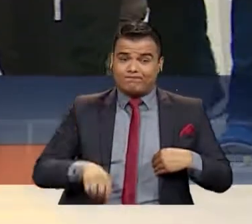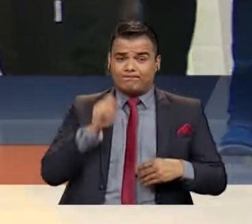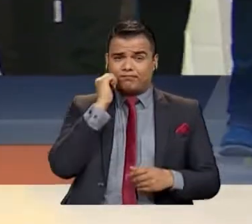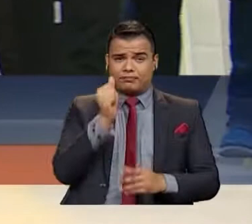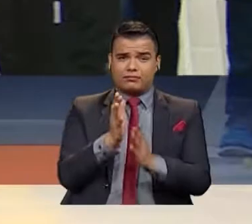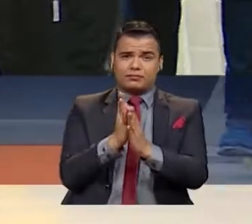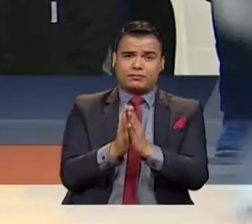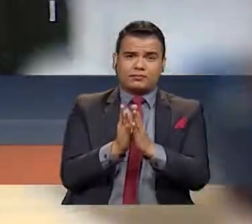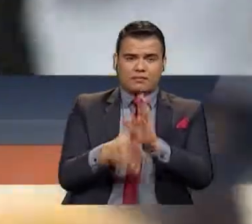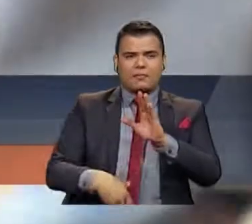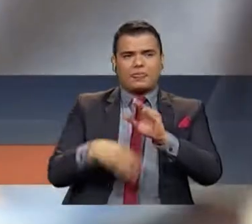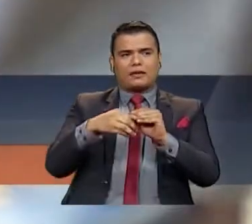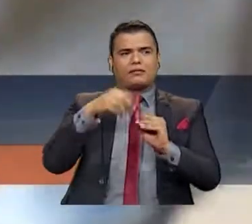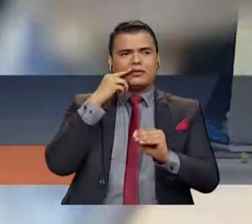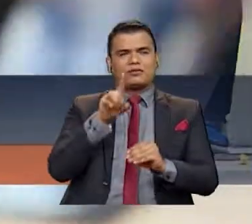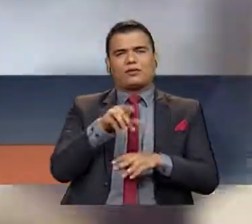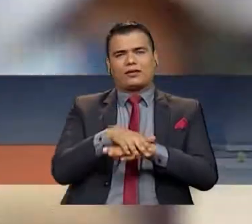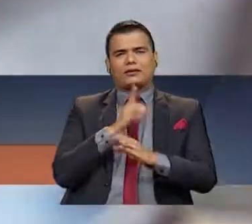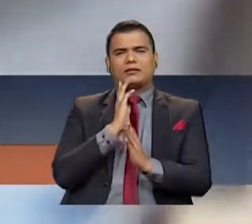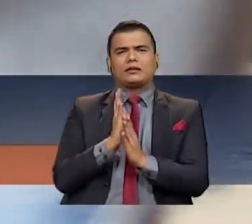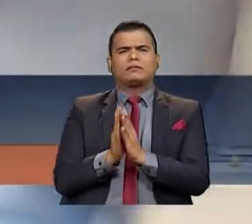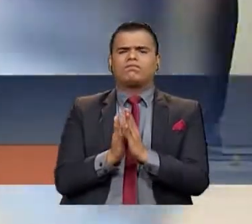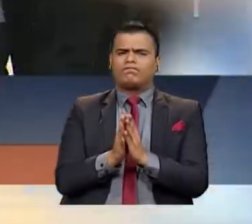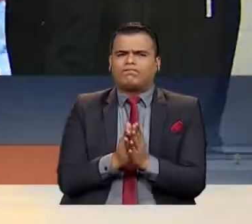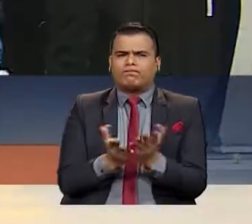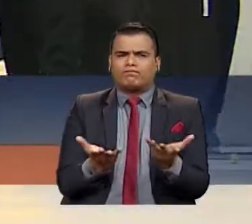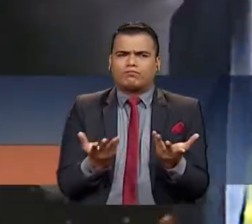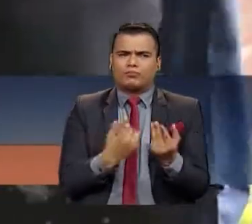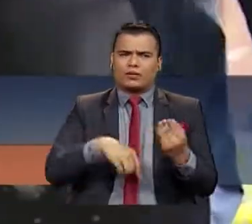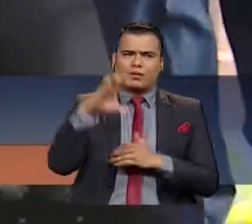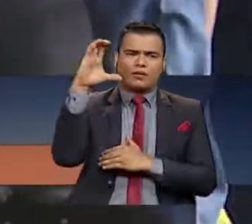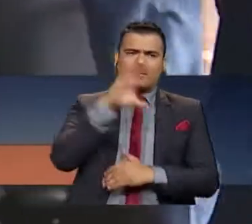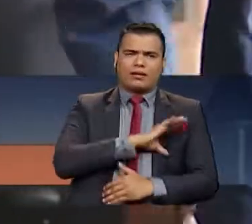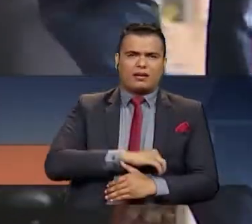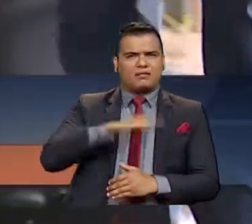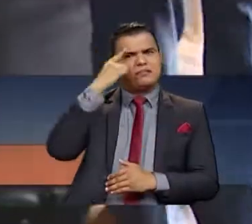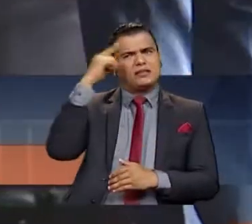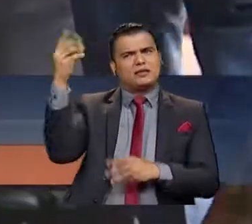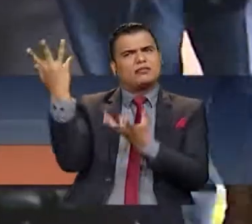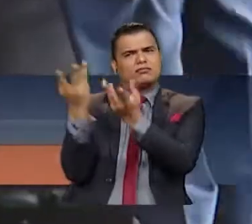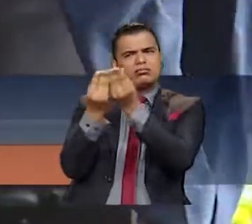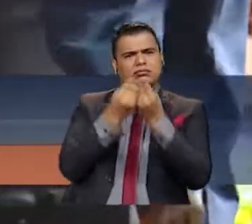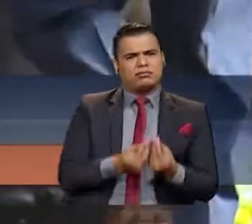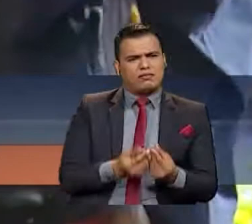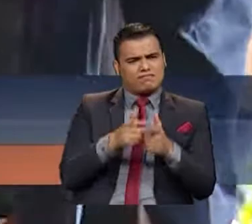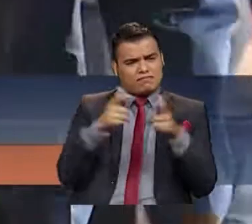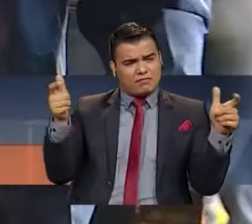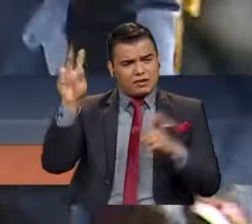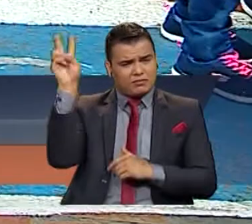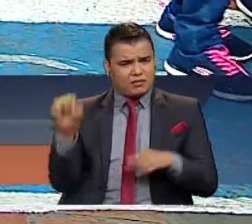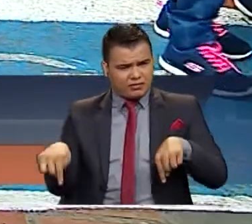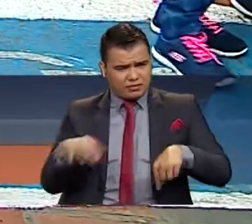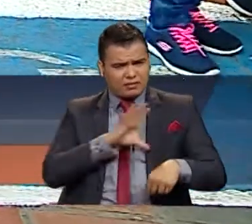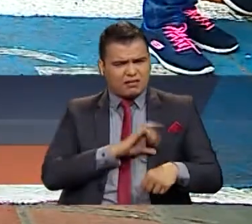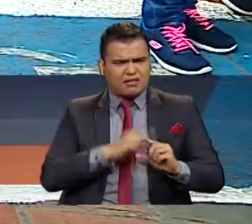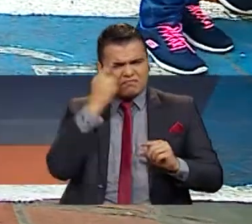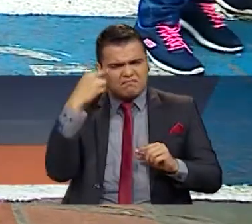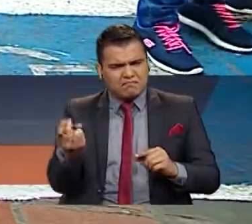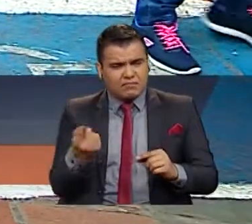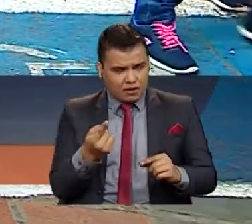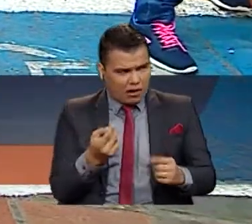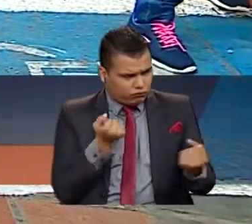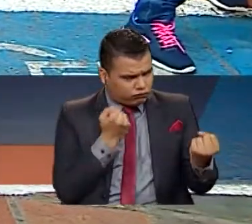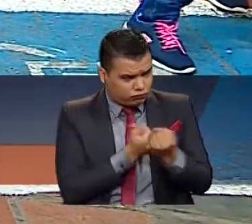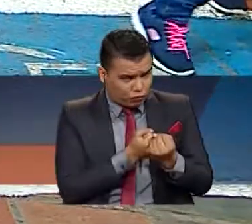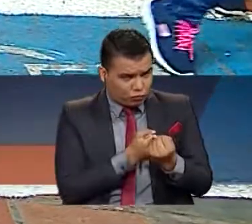Mañana, en nuestra entrega de la 1 de la tarde, ¿qué piensan los caleños de la masiva migración de venezolanos a su ciudad? ¿Se